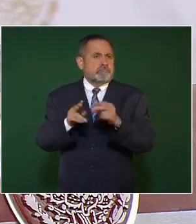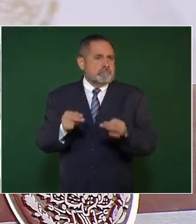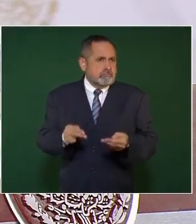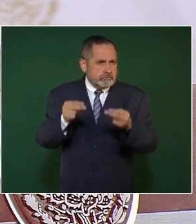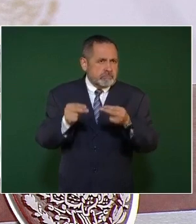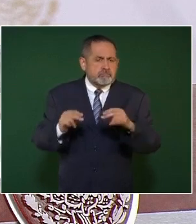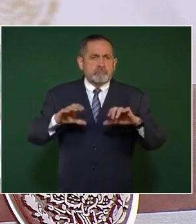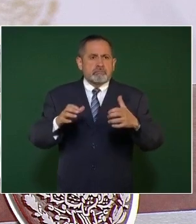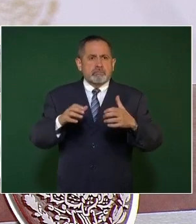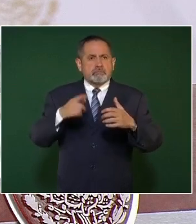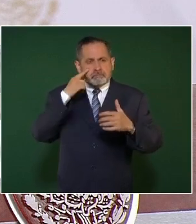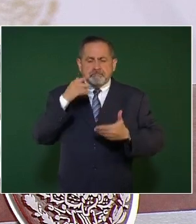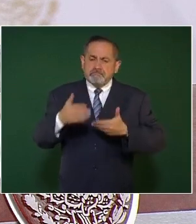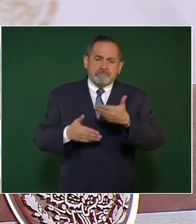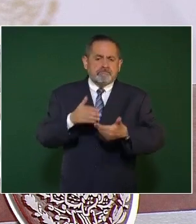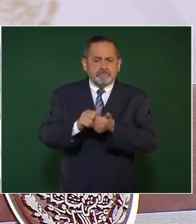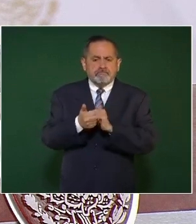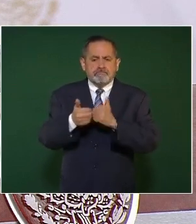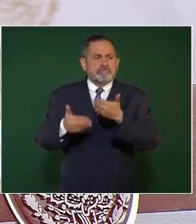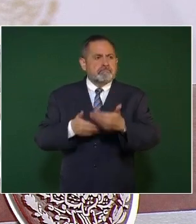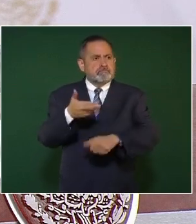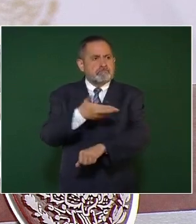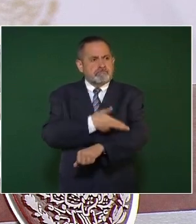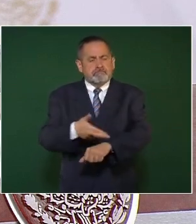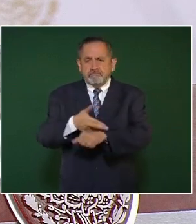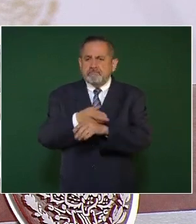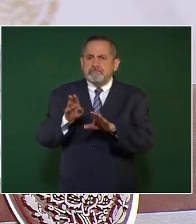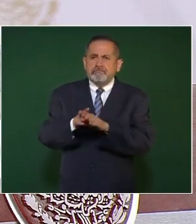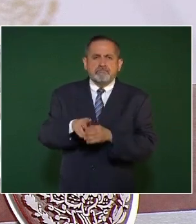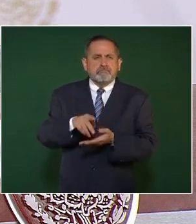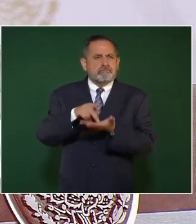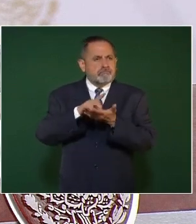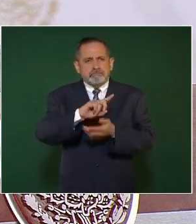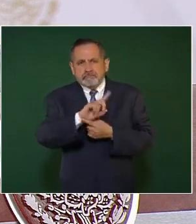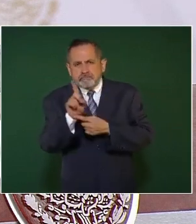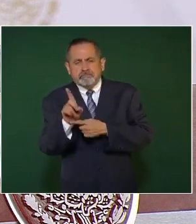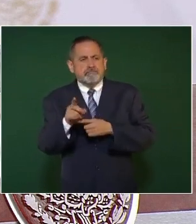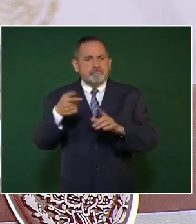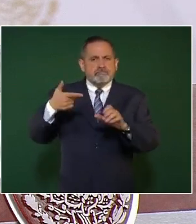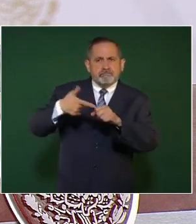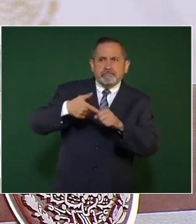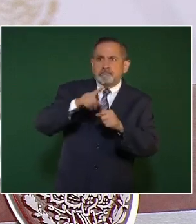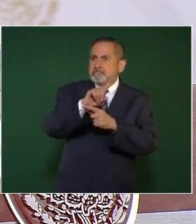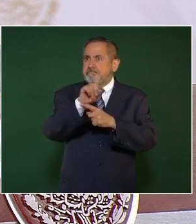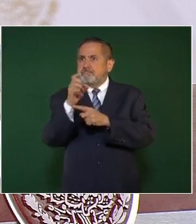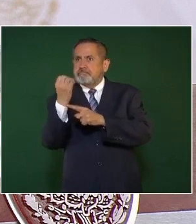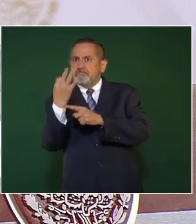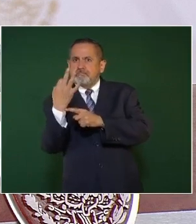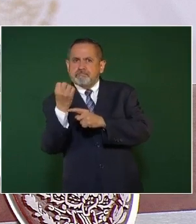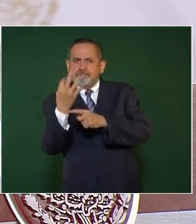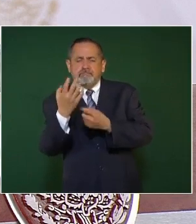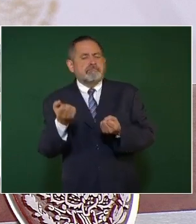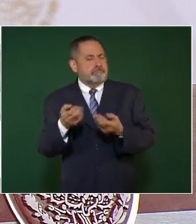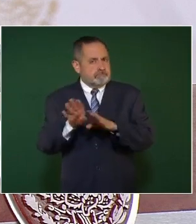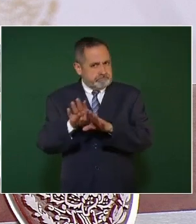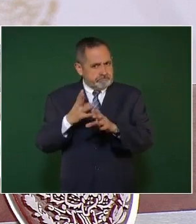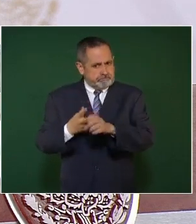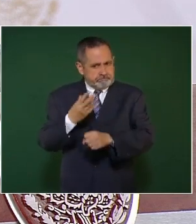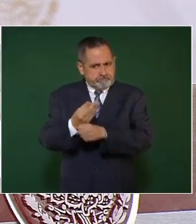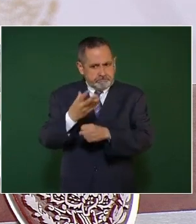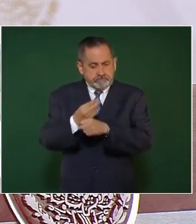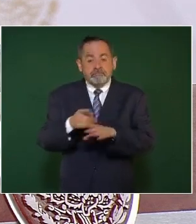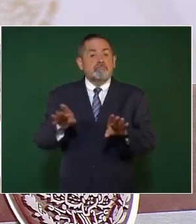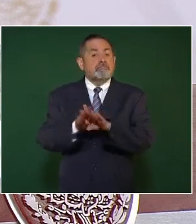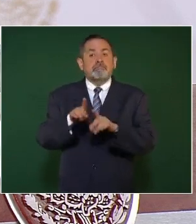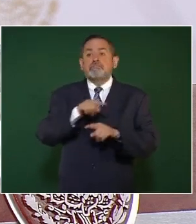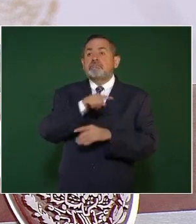negocios vayan actualizando sus básculas, bombas y aparatos de medición, incluso en los estacionamientos